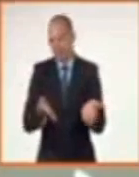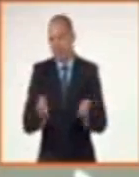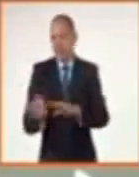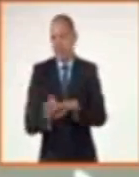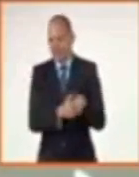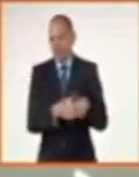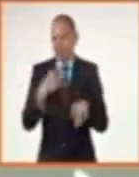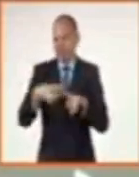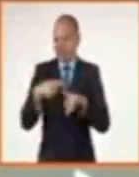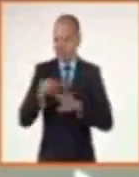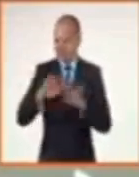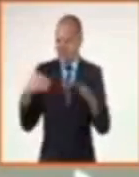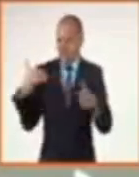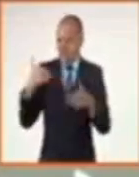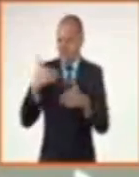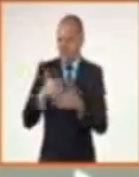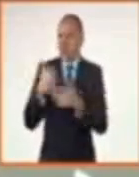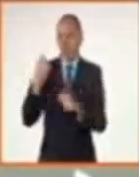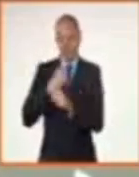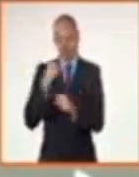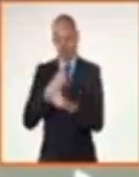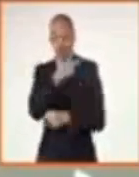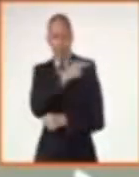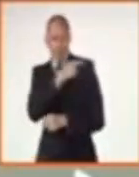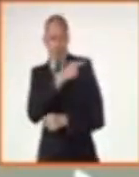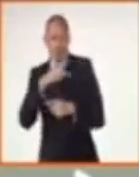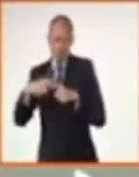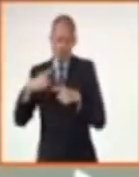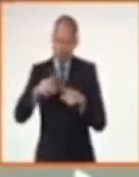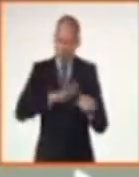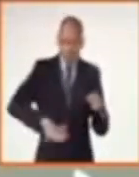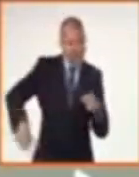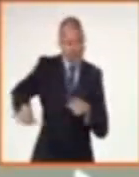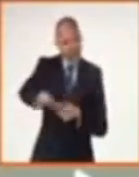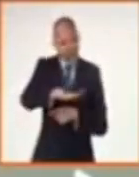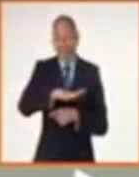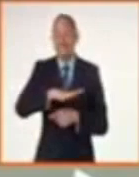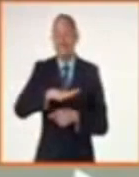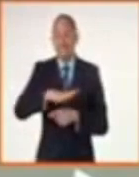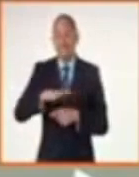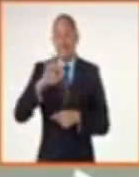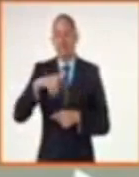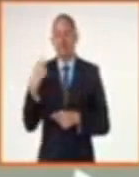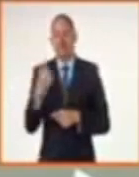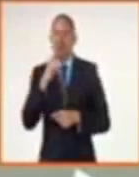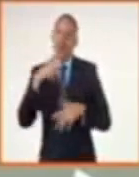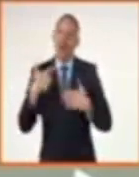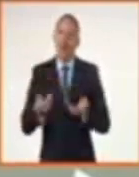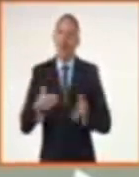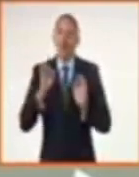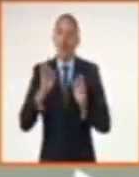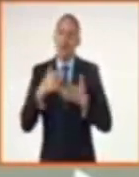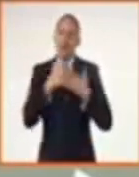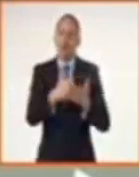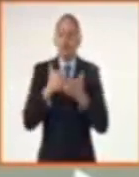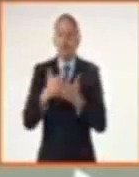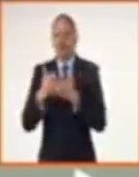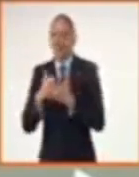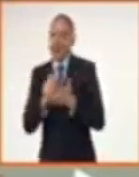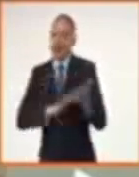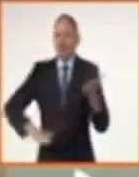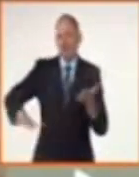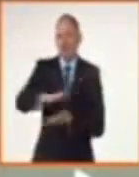autoridades electorales, funcionarios, directivos y todos los que de una forma u otra colaboraron con los